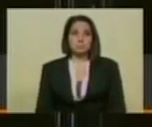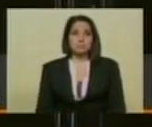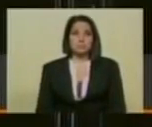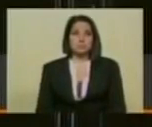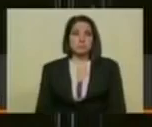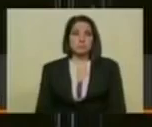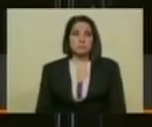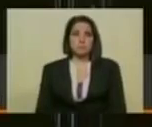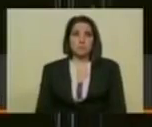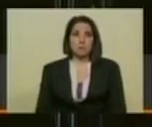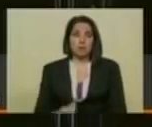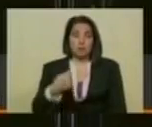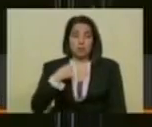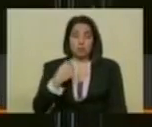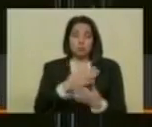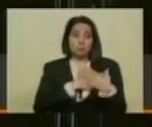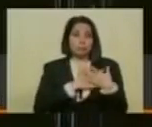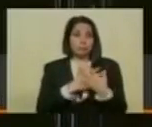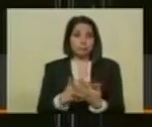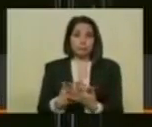Yo me pongo en sus manos.